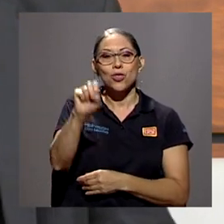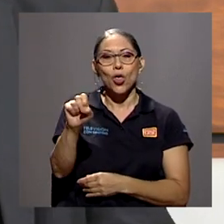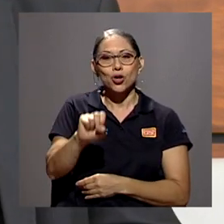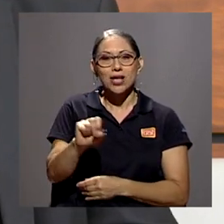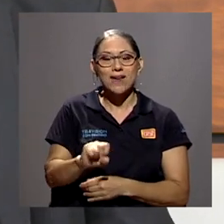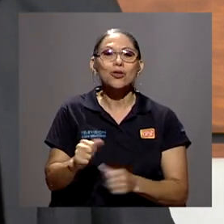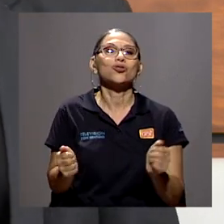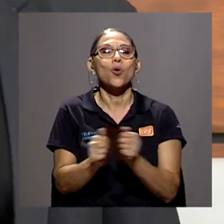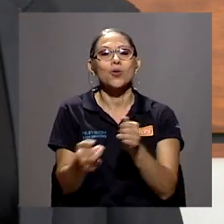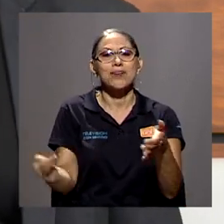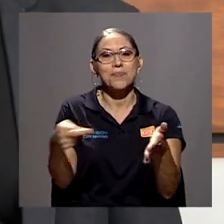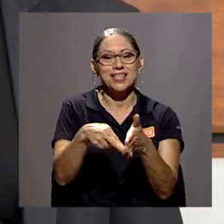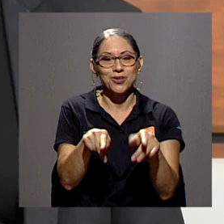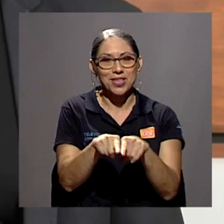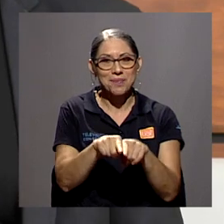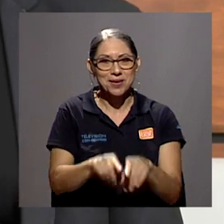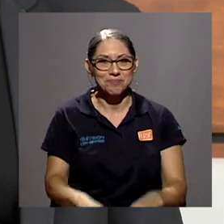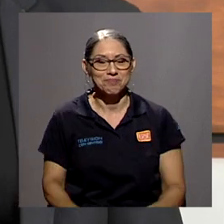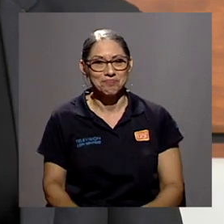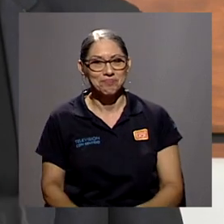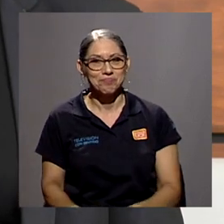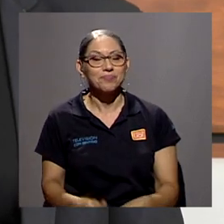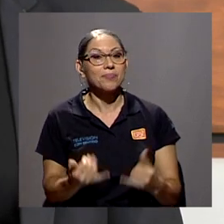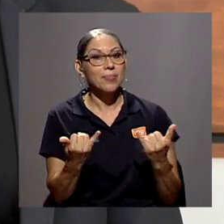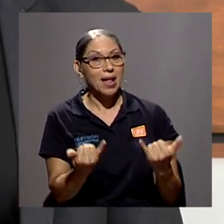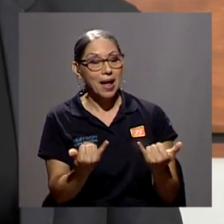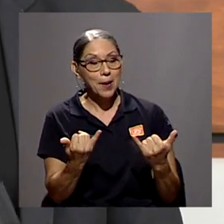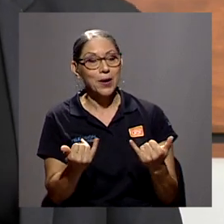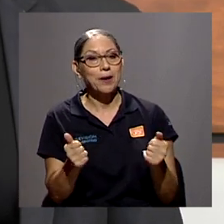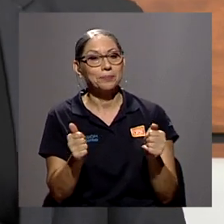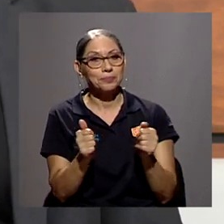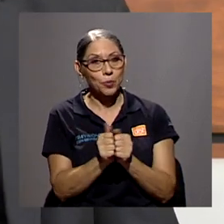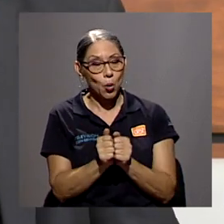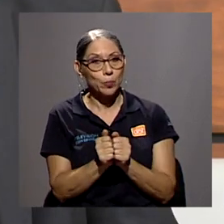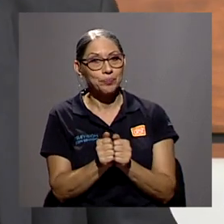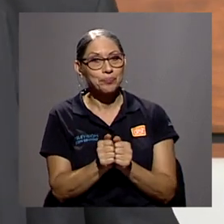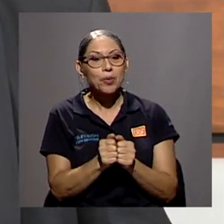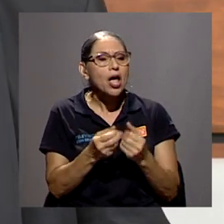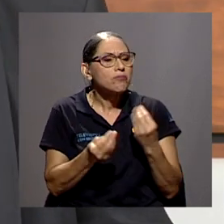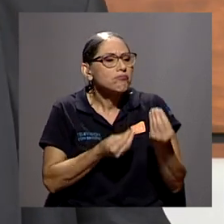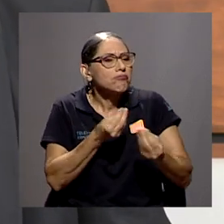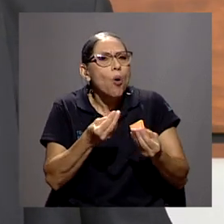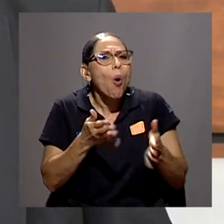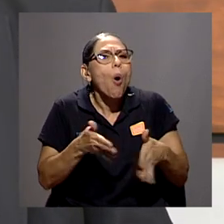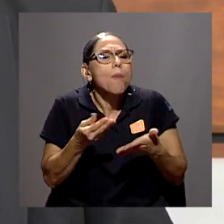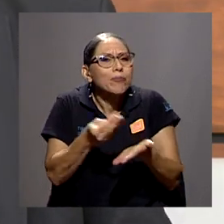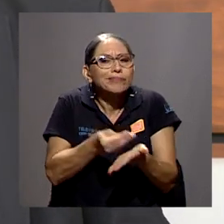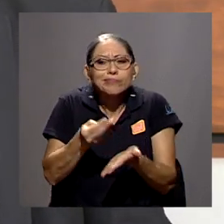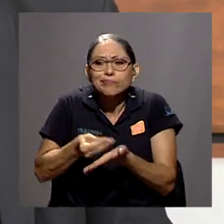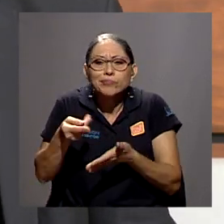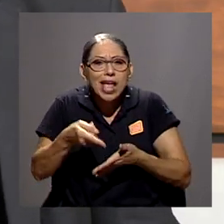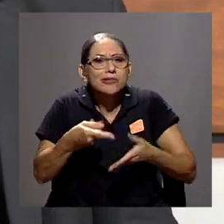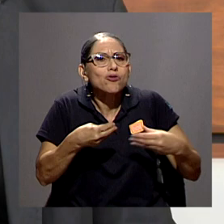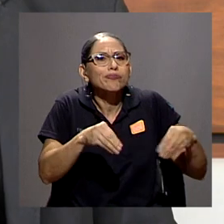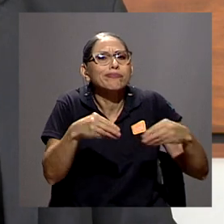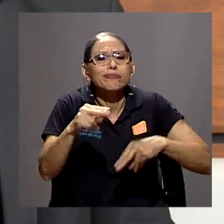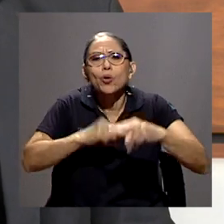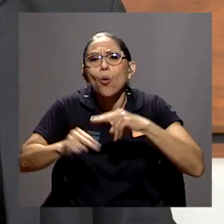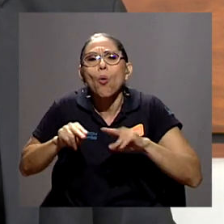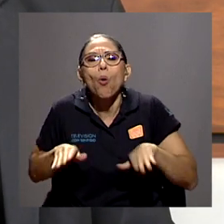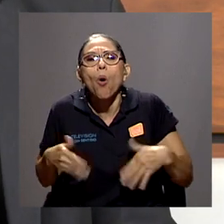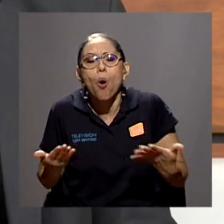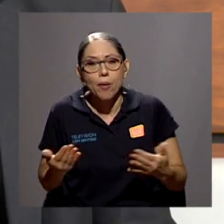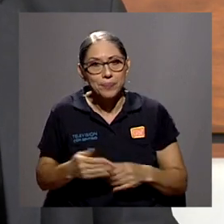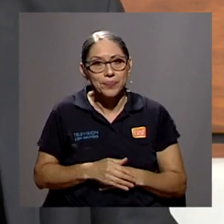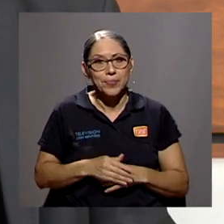ahora en el tema concreto de de la comercialización desde temas como estos nosotros